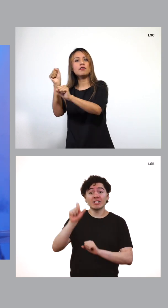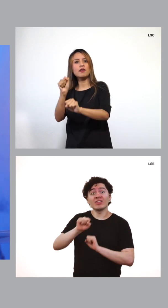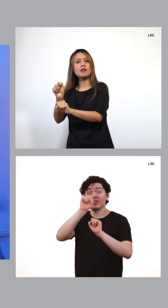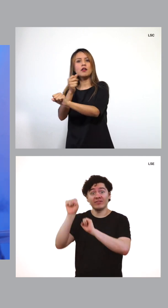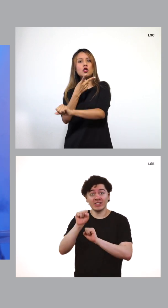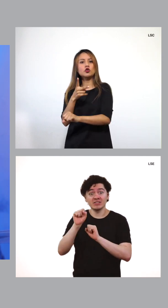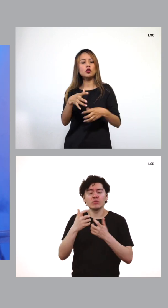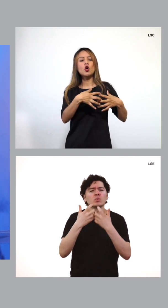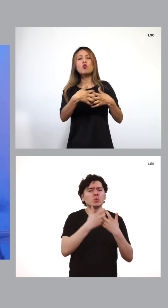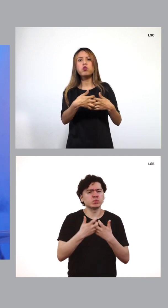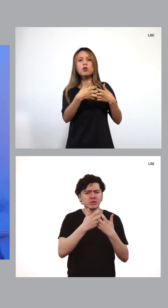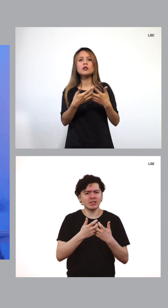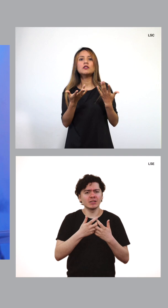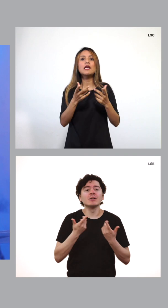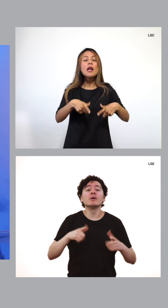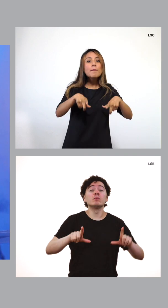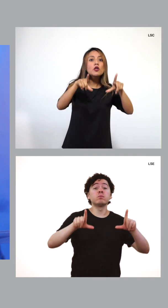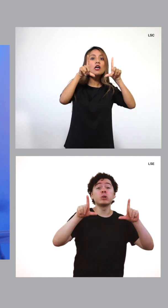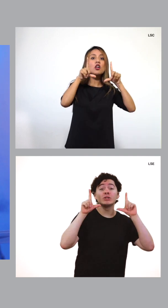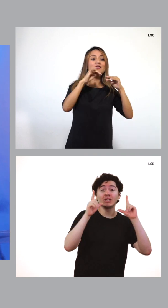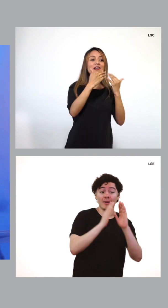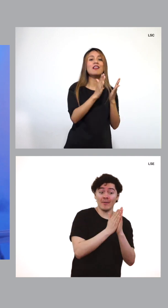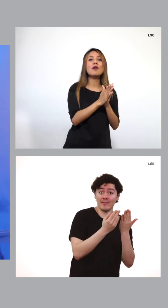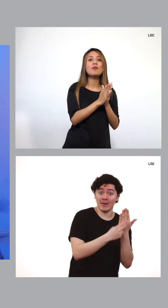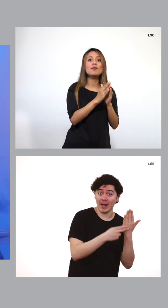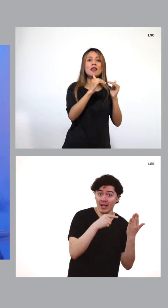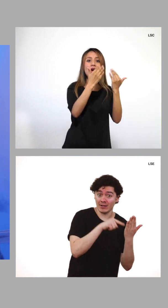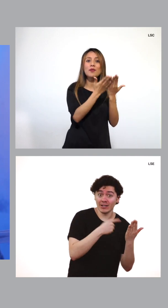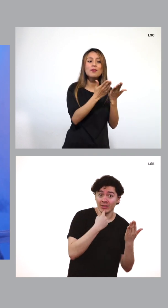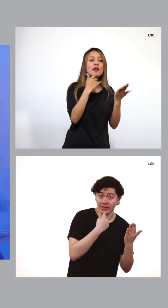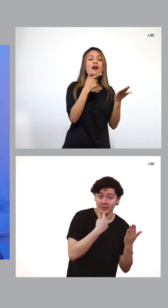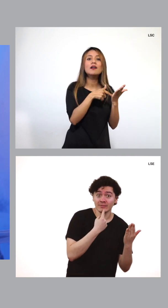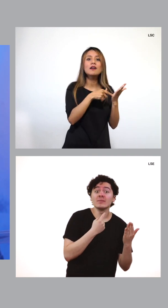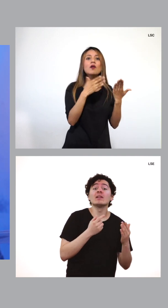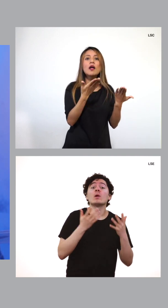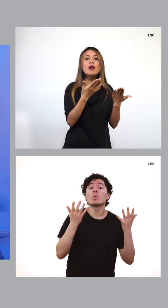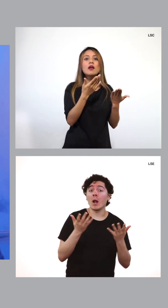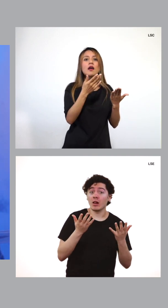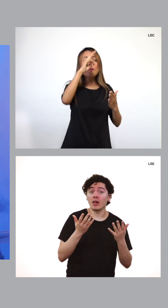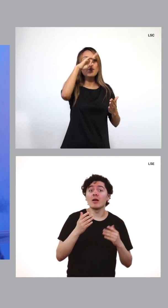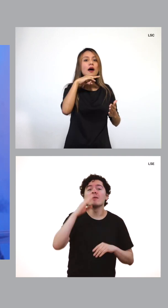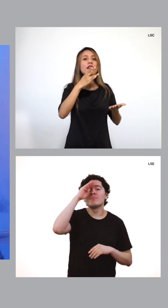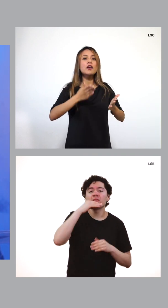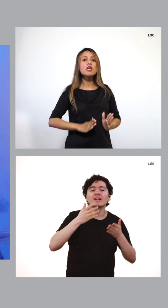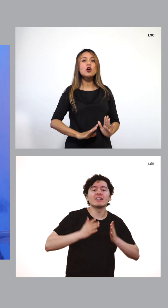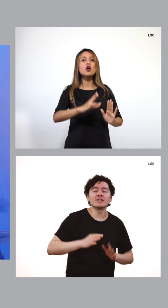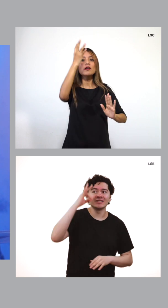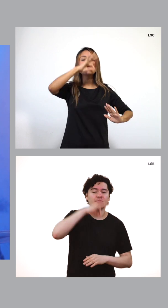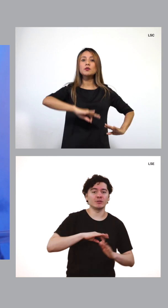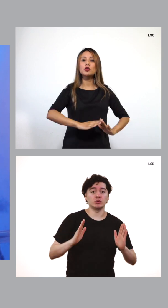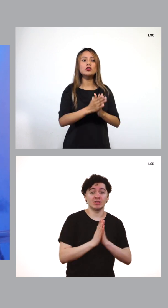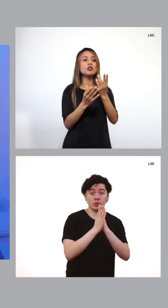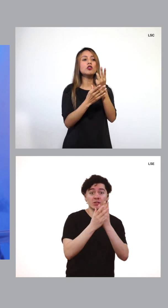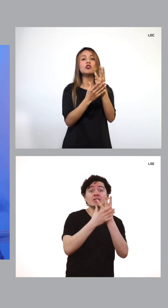así, o un protagonista y un antagonista. Sí, el protagonista de la Biblia es Dios. Nuestro Dios, Dios Padre, Hijo, Espíritu Santo, tres en uno,